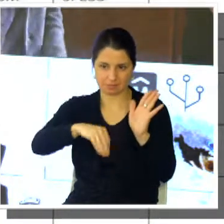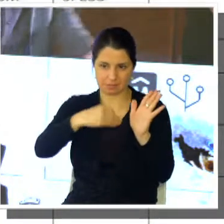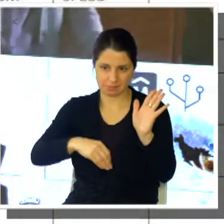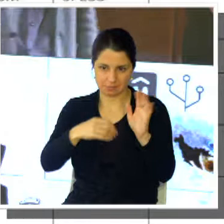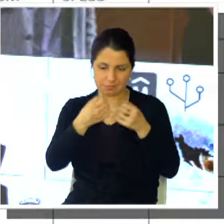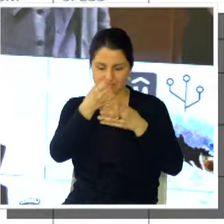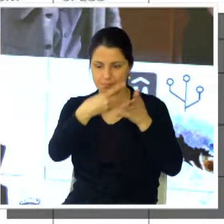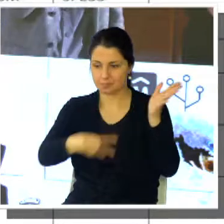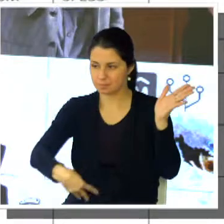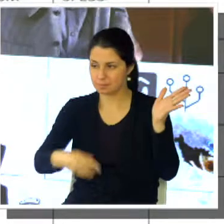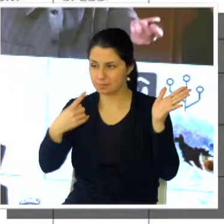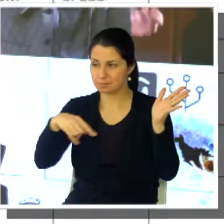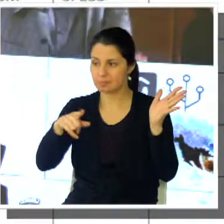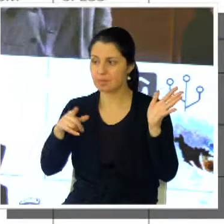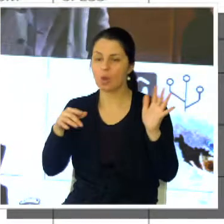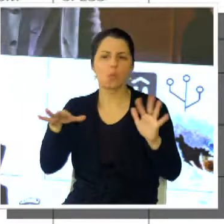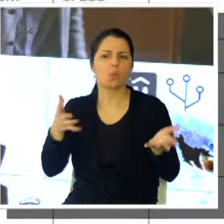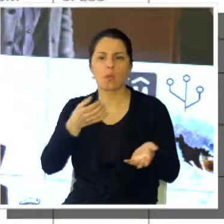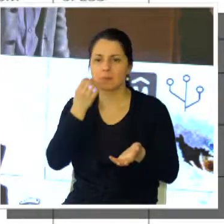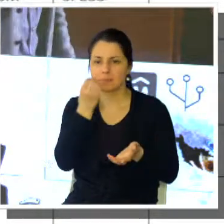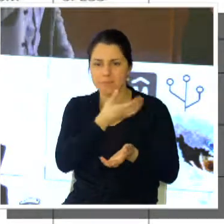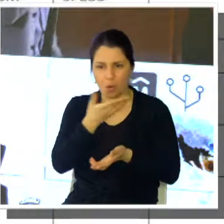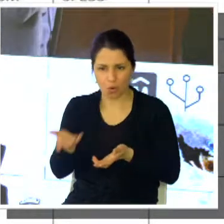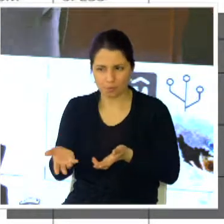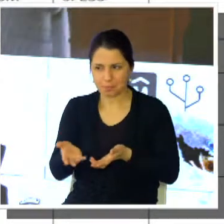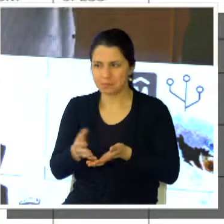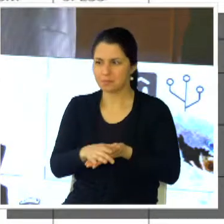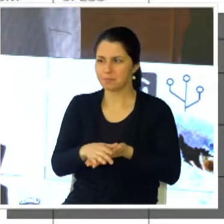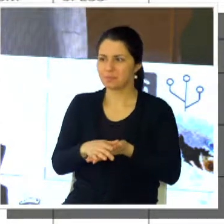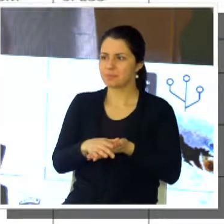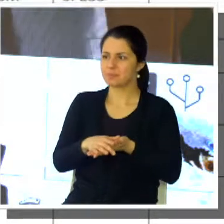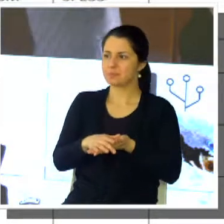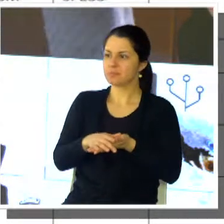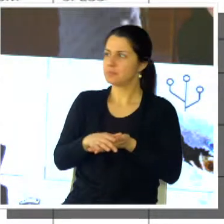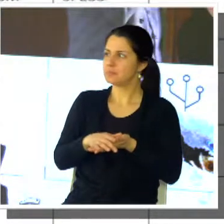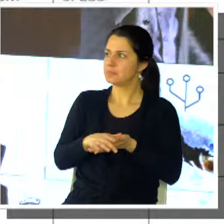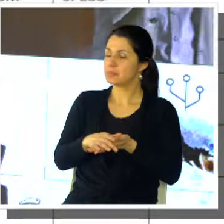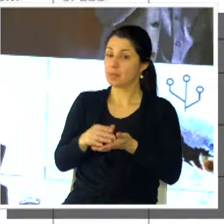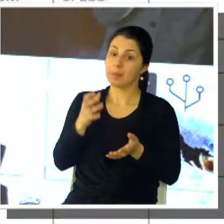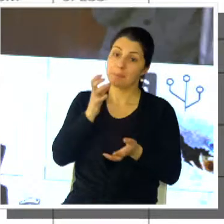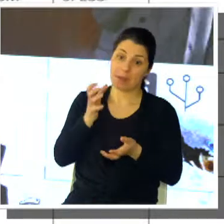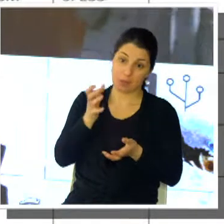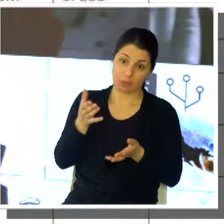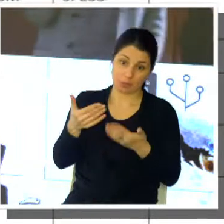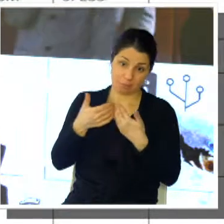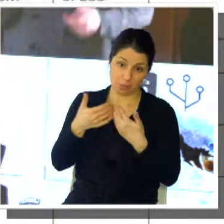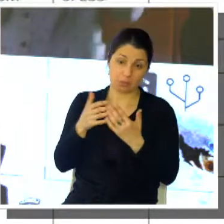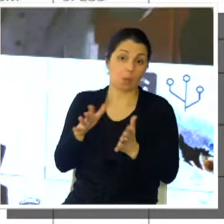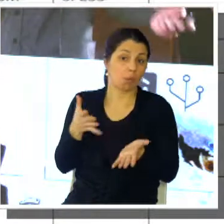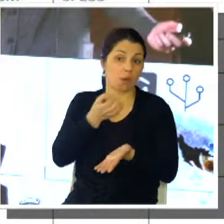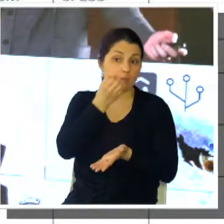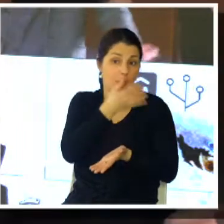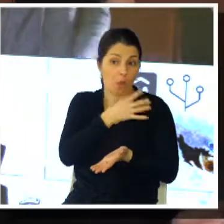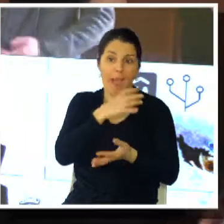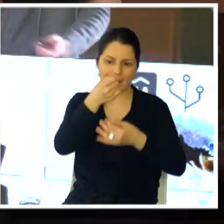Pero, entonces la pregunta esta de cuál es la mejor es media peligrosa. Digo, ¿cuál puede ser mejor entre tantas